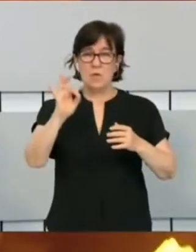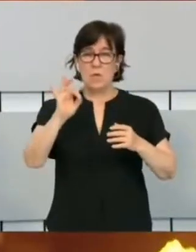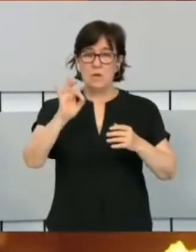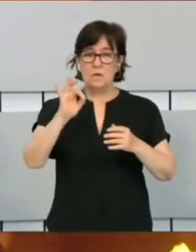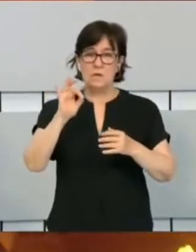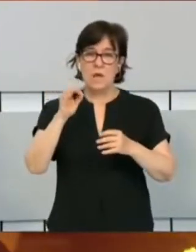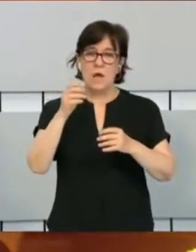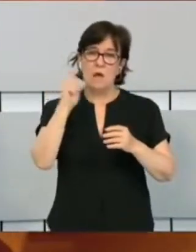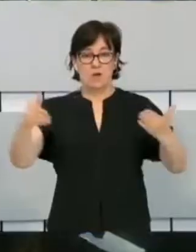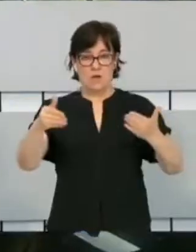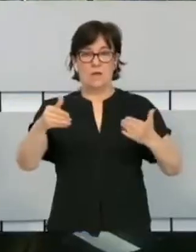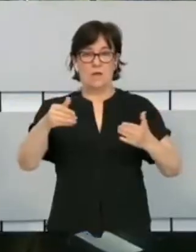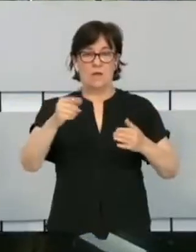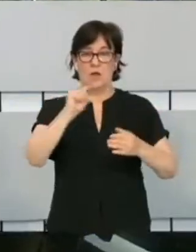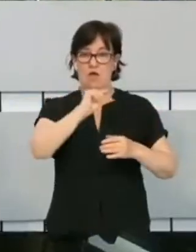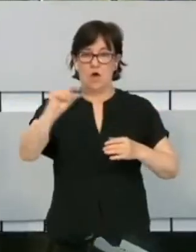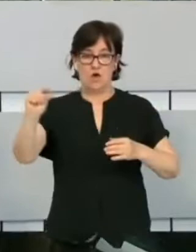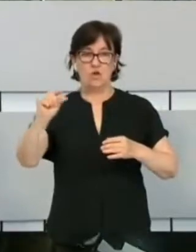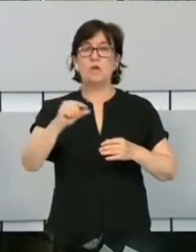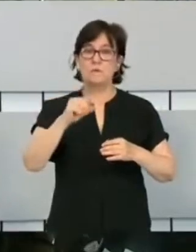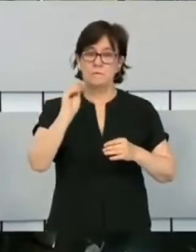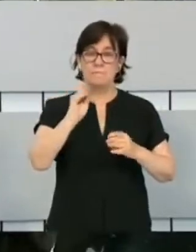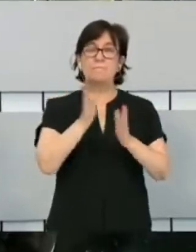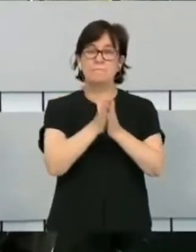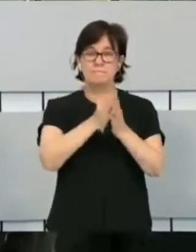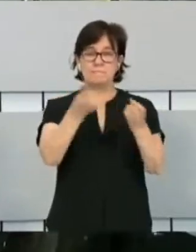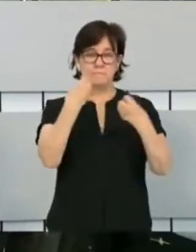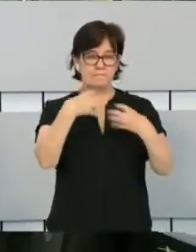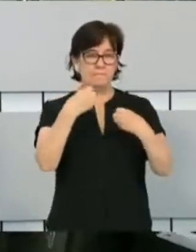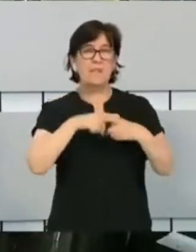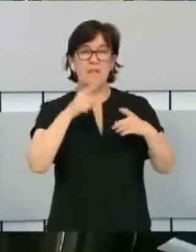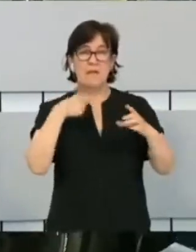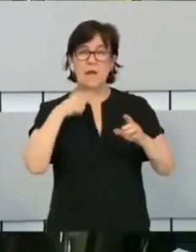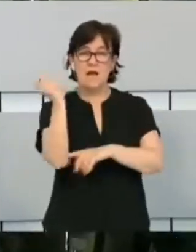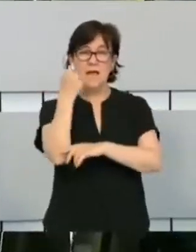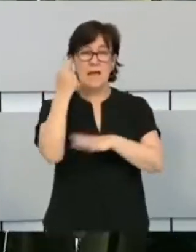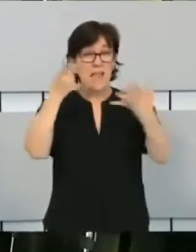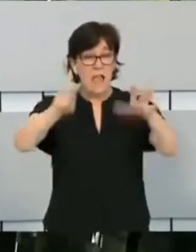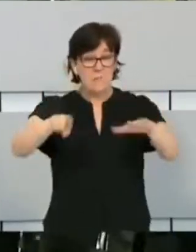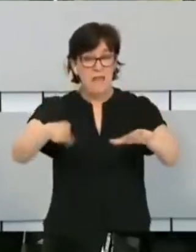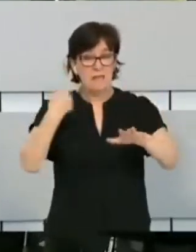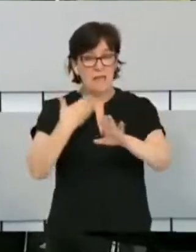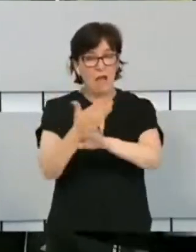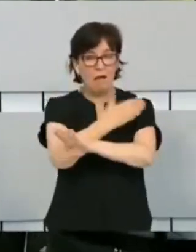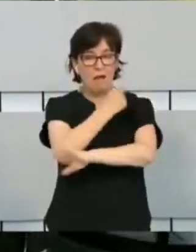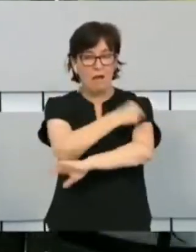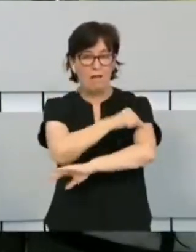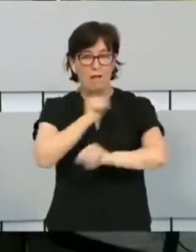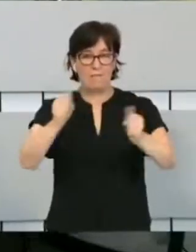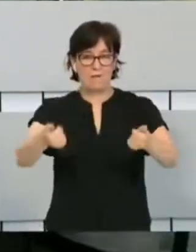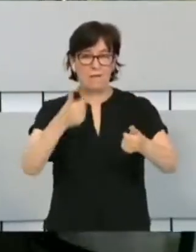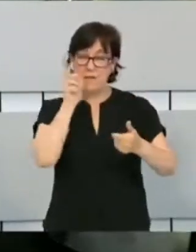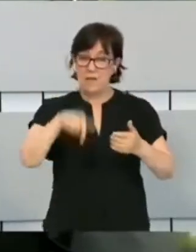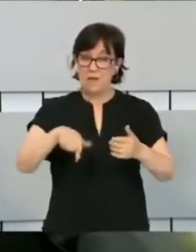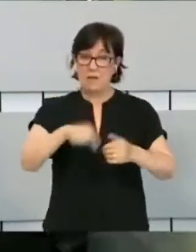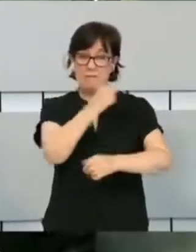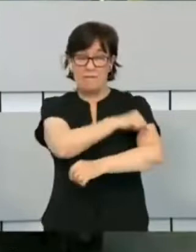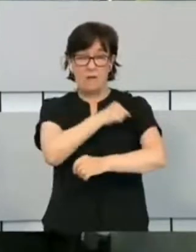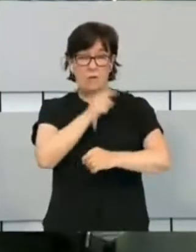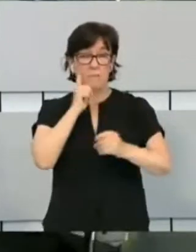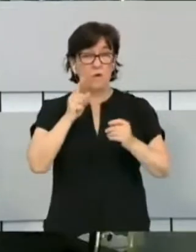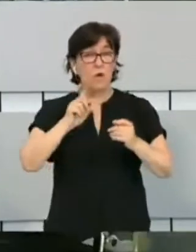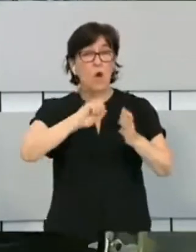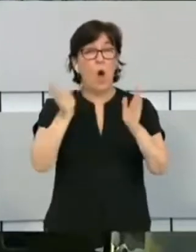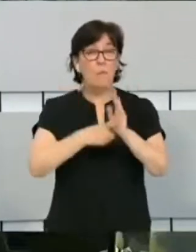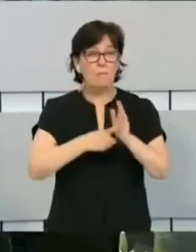dotaciones de bomberos. Ya es una cifra récord cuando se cumplen 6 meses del arranque de la vacunación. A día de hoy ya están vacunados con la